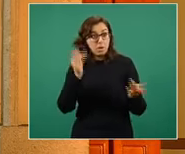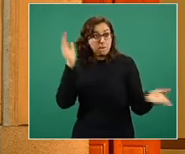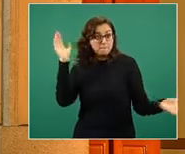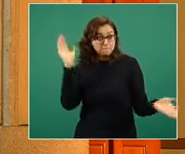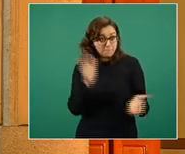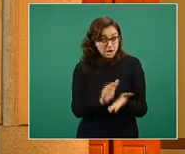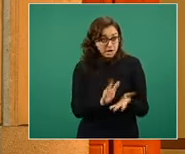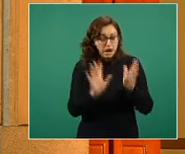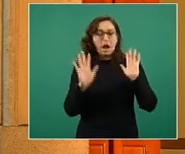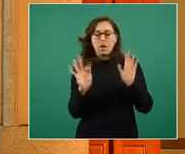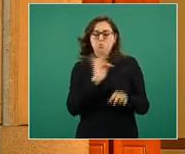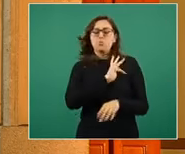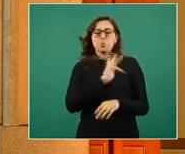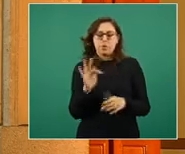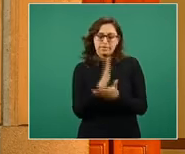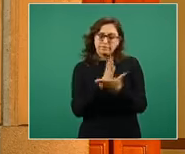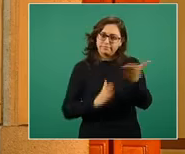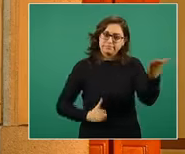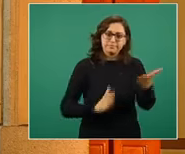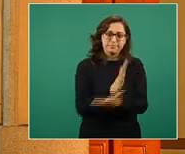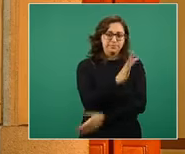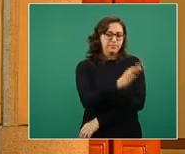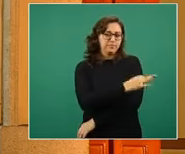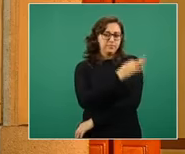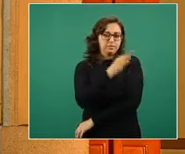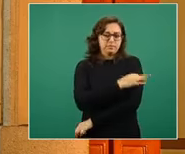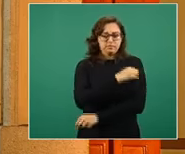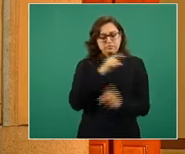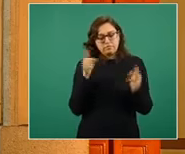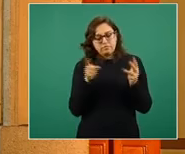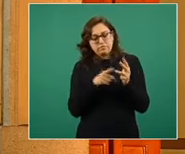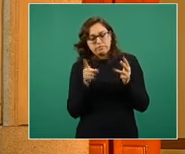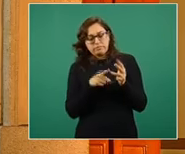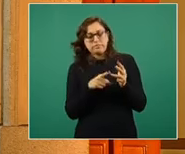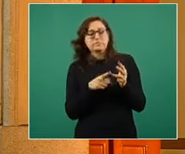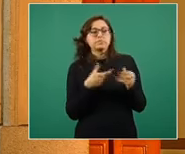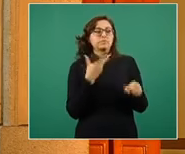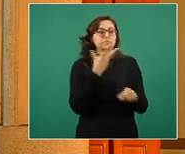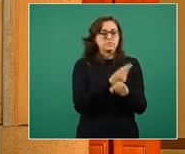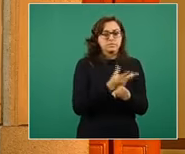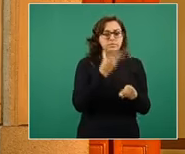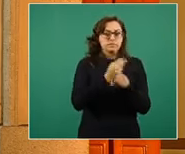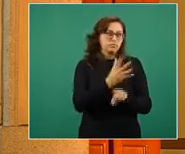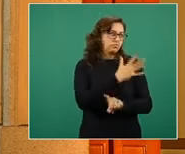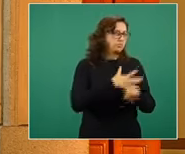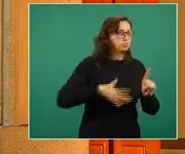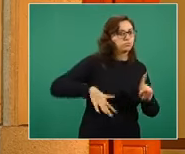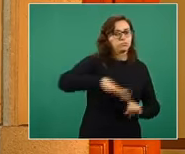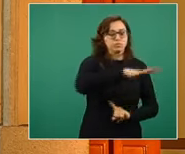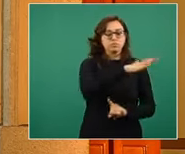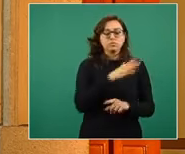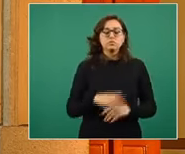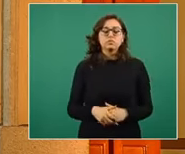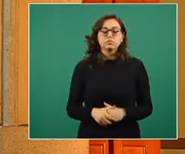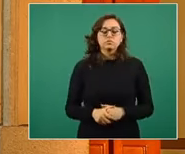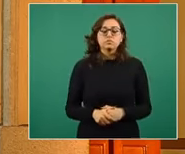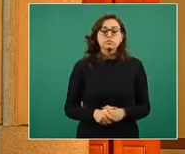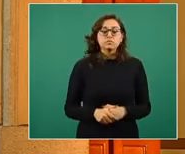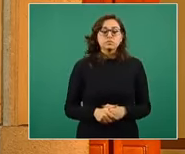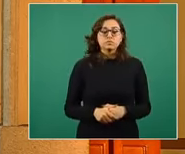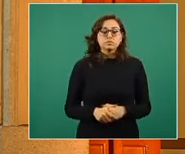del operativo. Es el eje de priorización 3, que es la adaptación a las condiciones epidemiológicas. La siguiente.